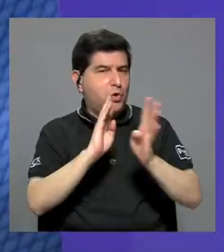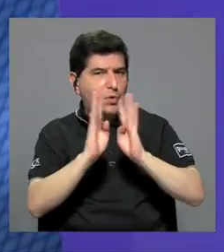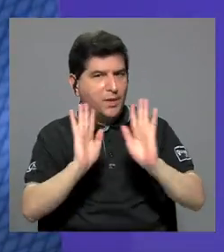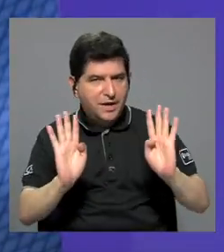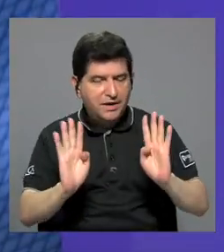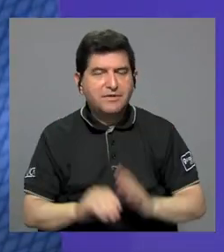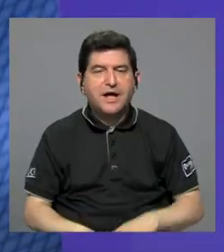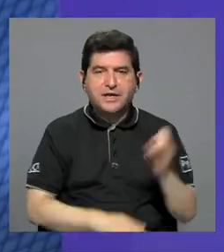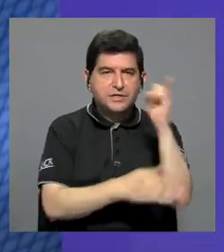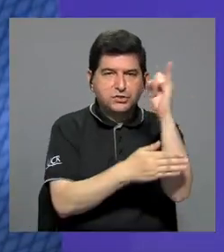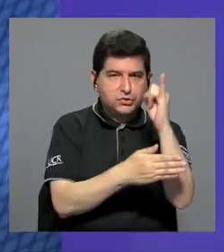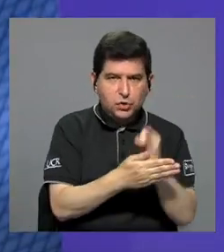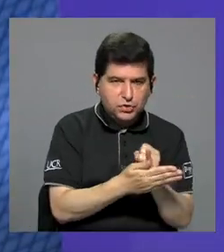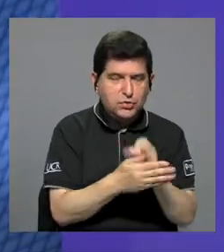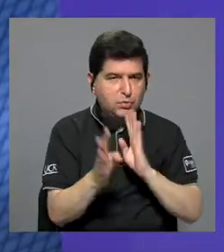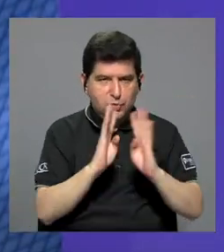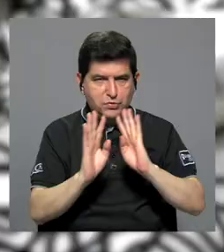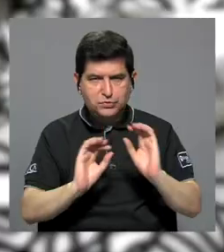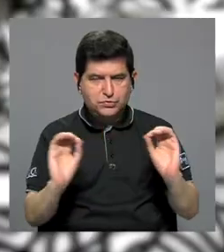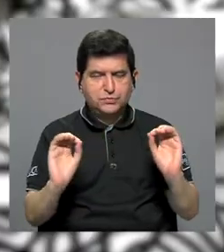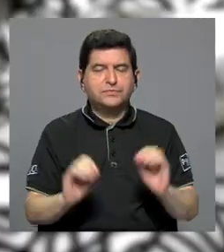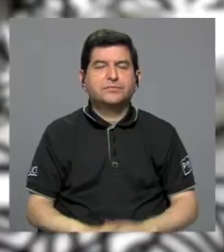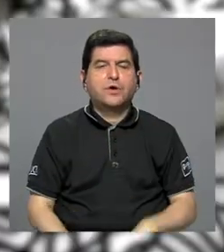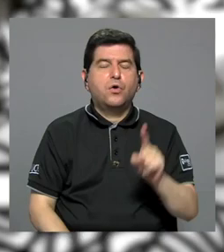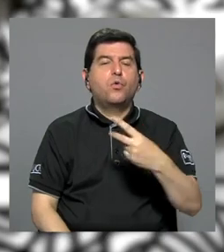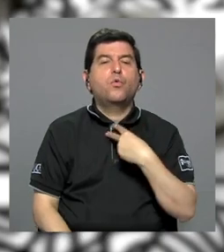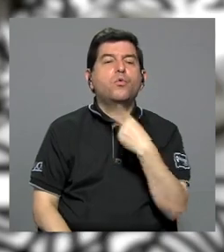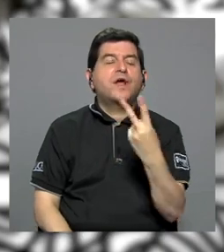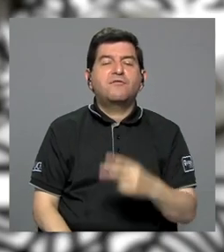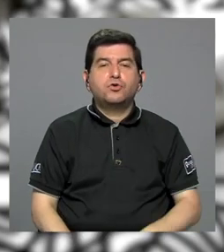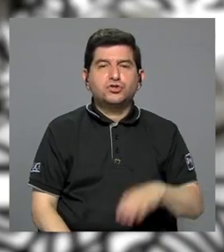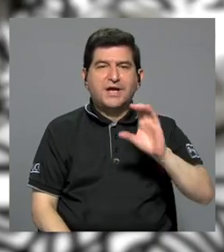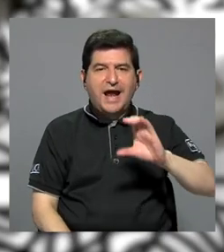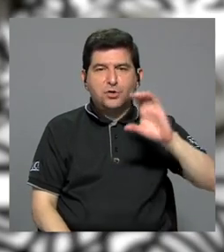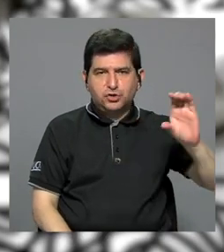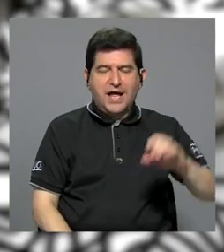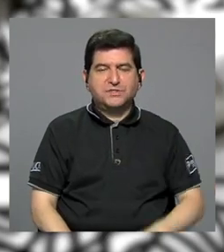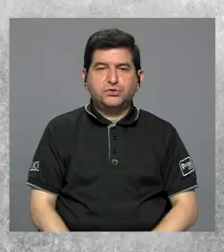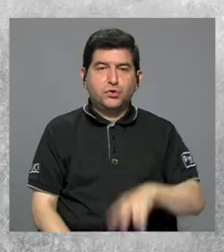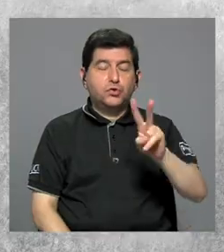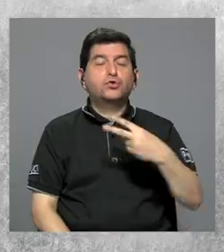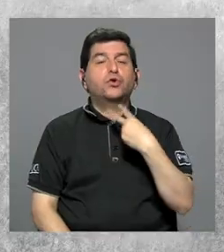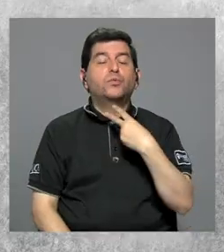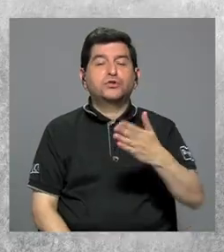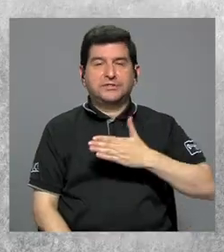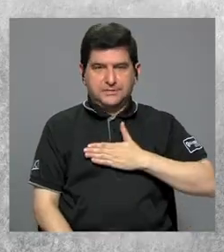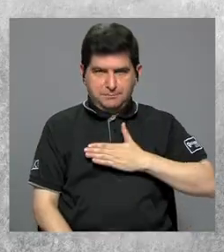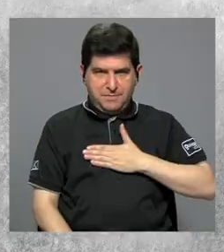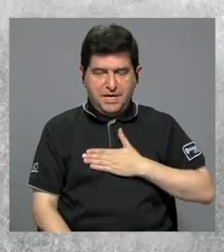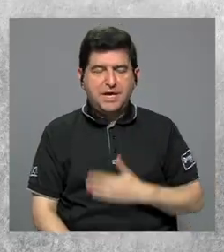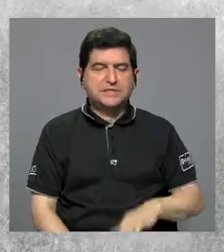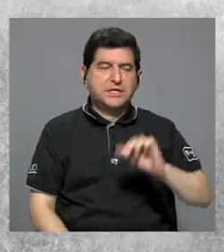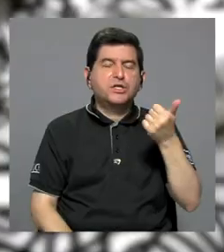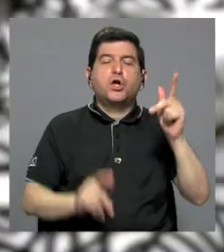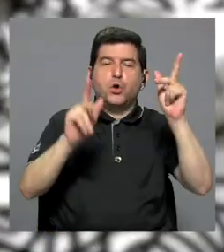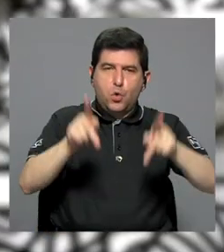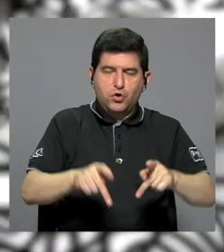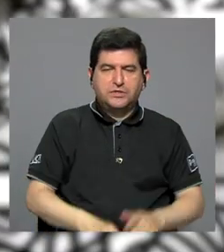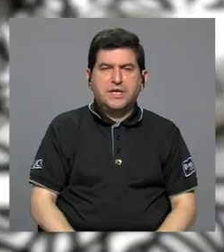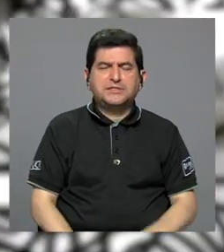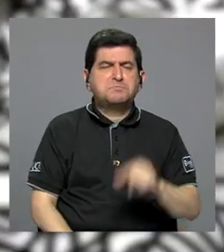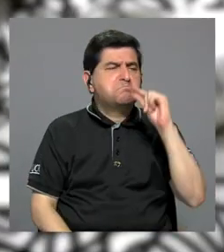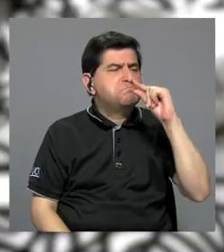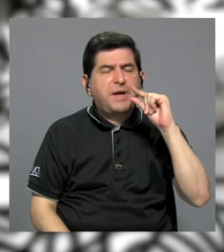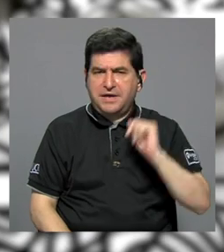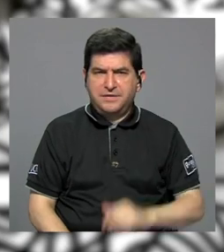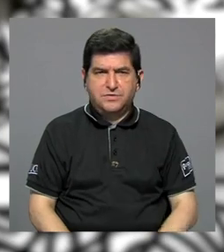hablan, entonces son dibujos que hablan, ¿verdad? Una voz es la de Carlos Castro y dos voces son mías, de dos otros personajes,